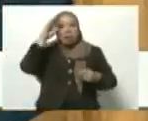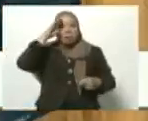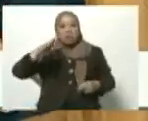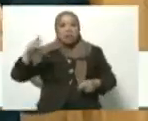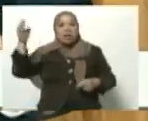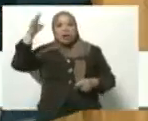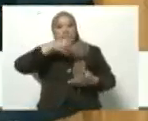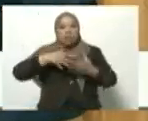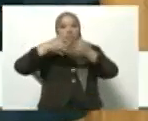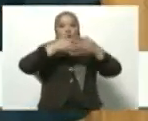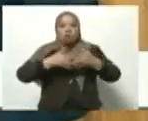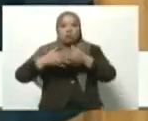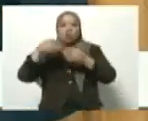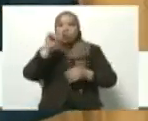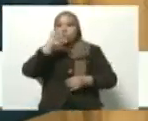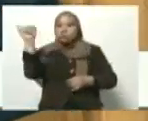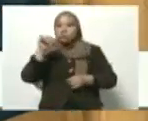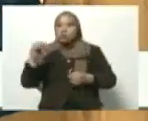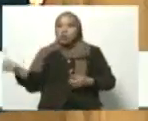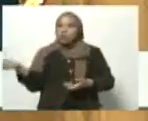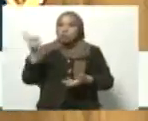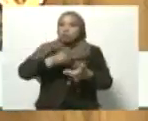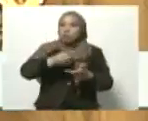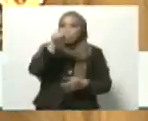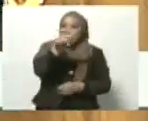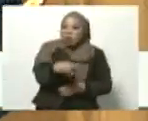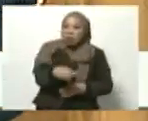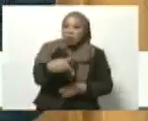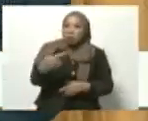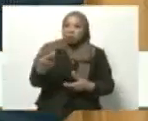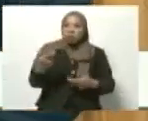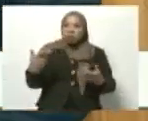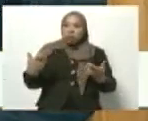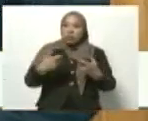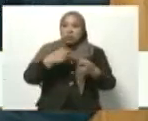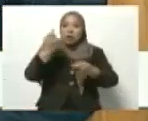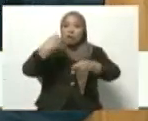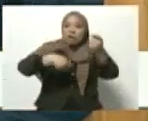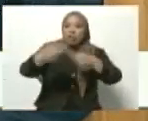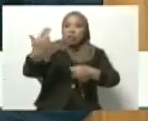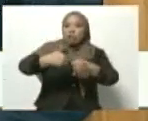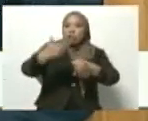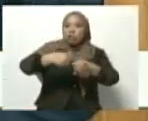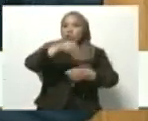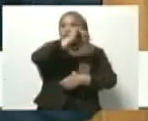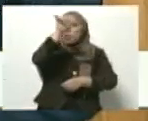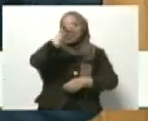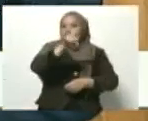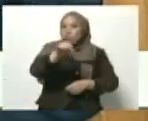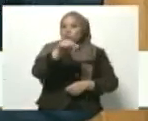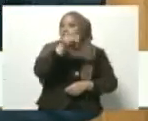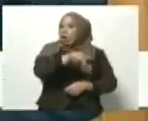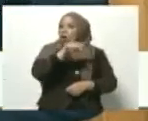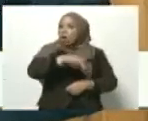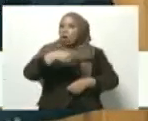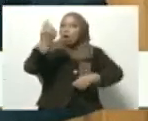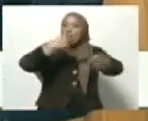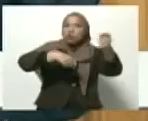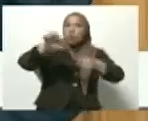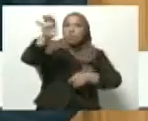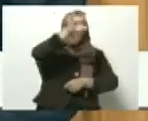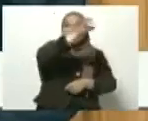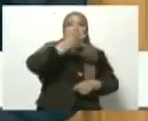permiso, que es parte de lo que a ellos se les ocurre y hacen. O sea, la propuesta de una asociación